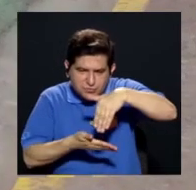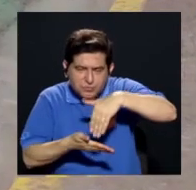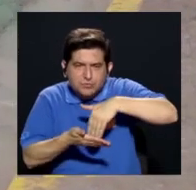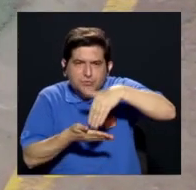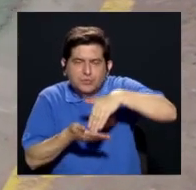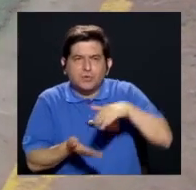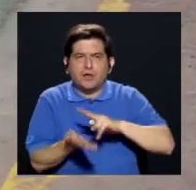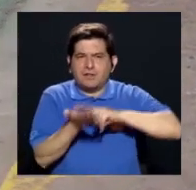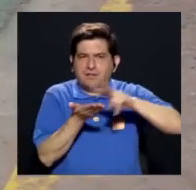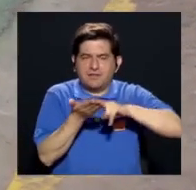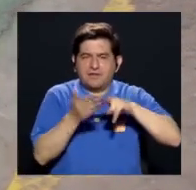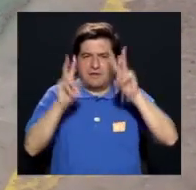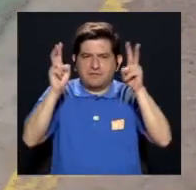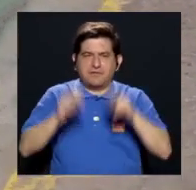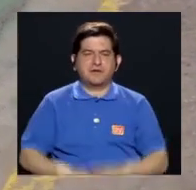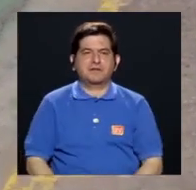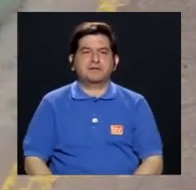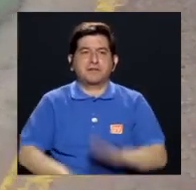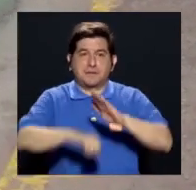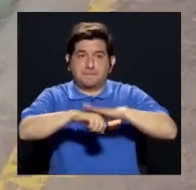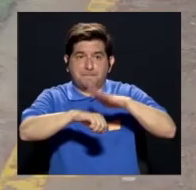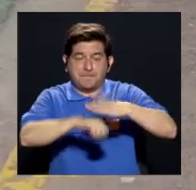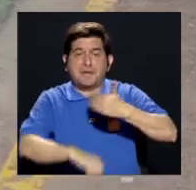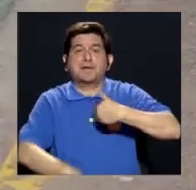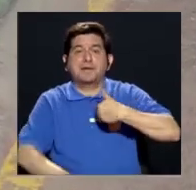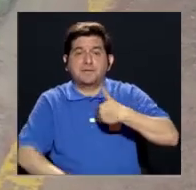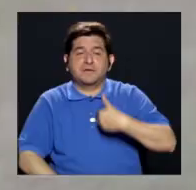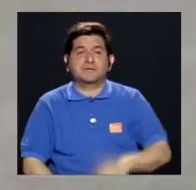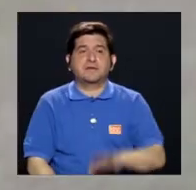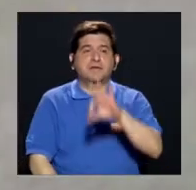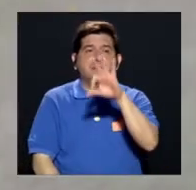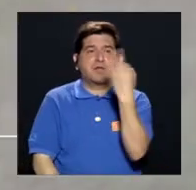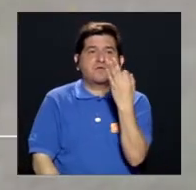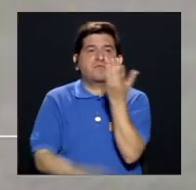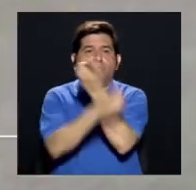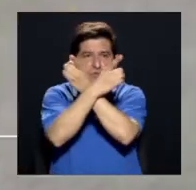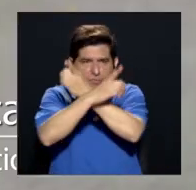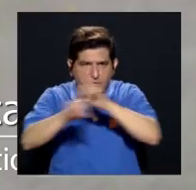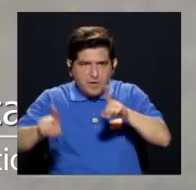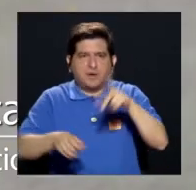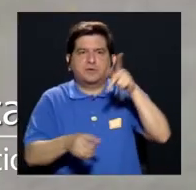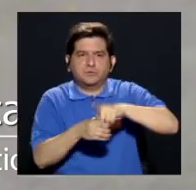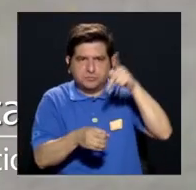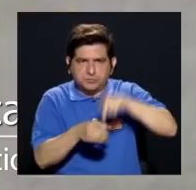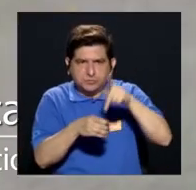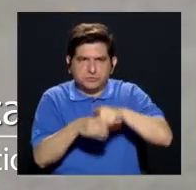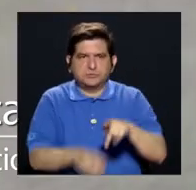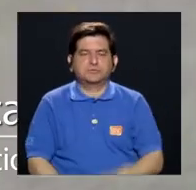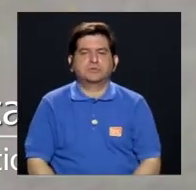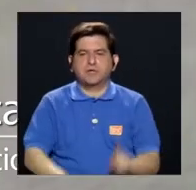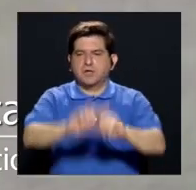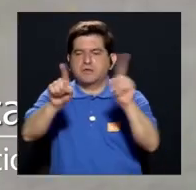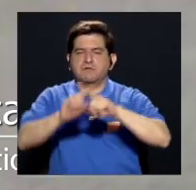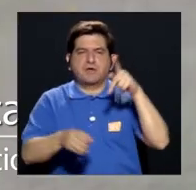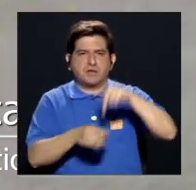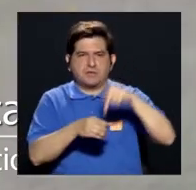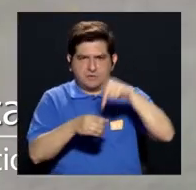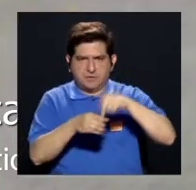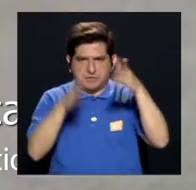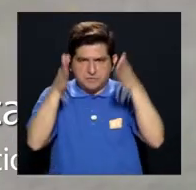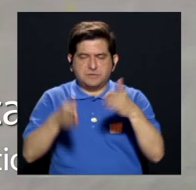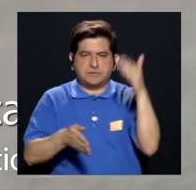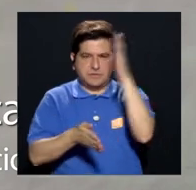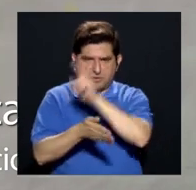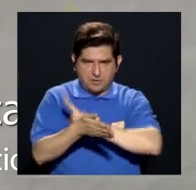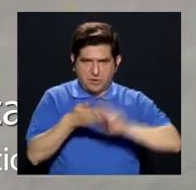nos permite, de alguna manera, ir teniendo una forma más democrática, participativa y en que los distintos actores de la